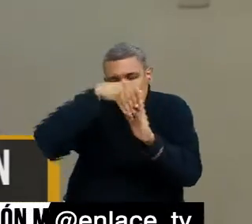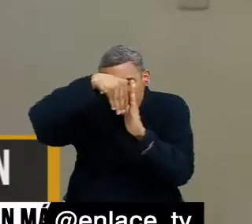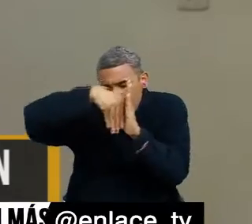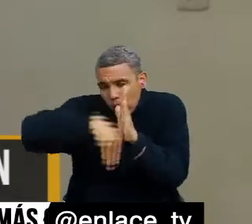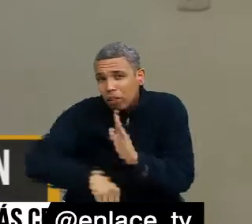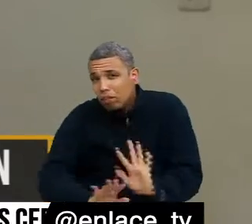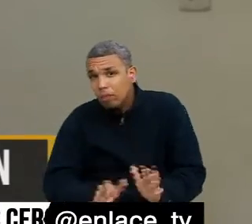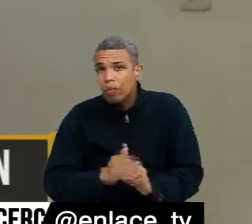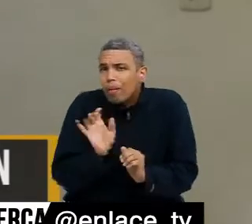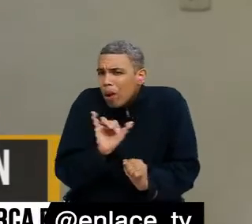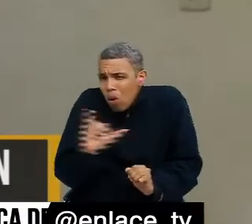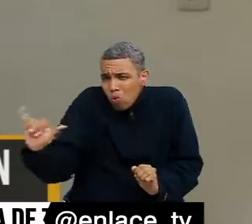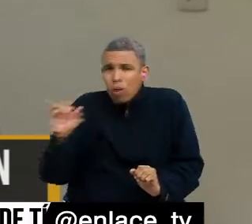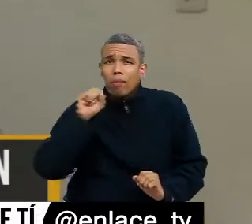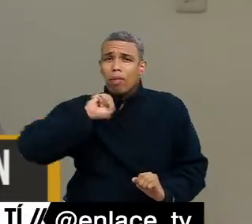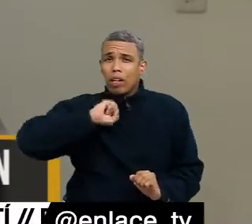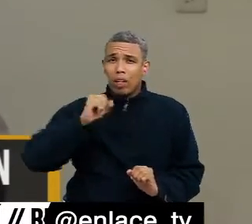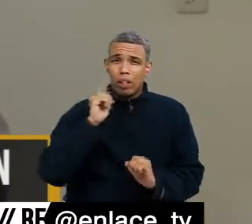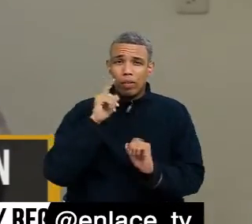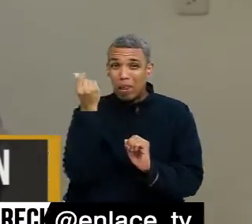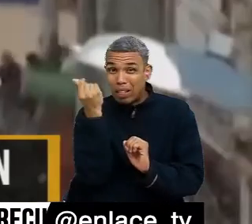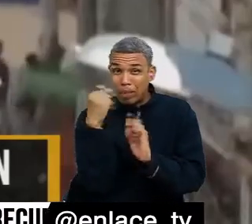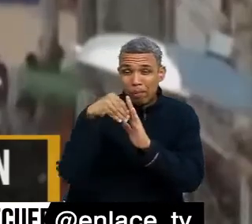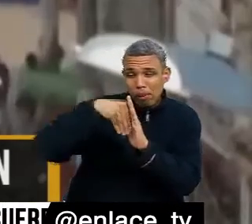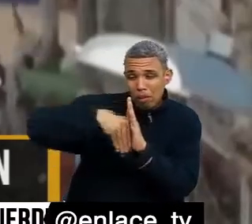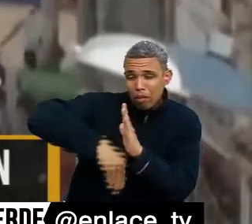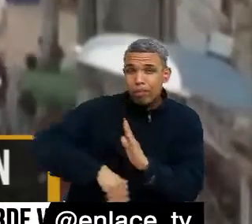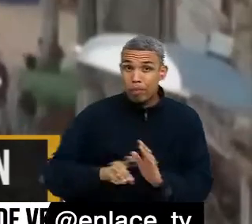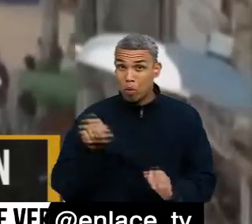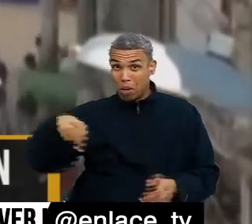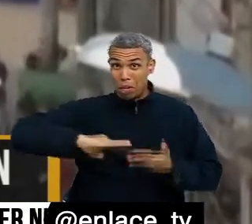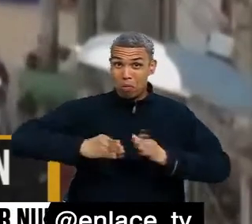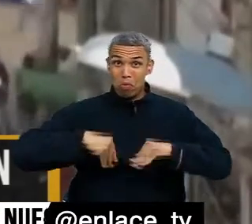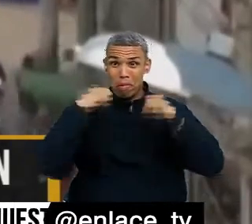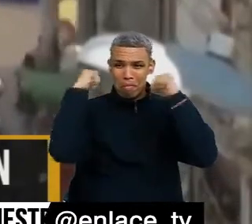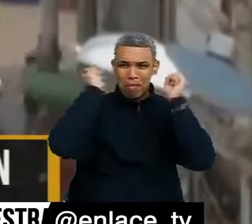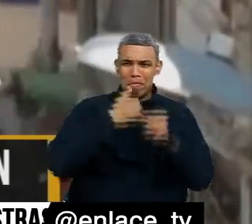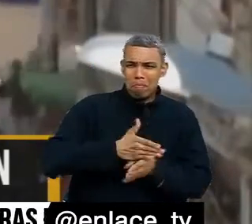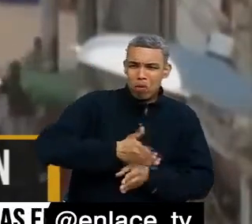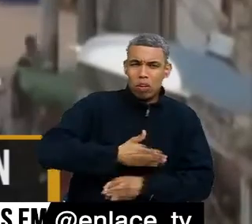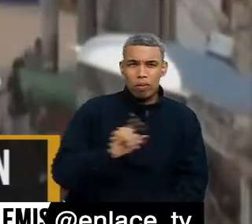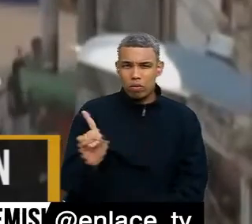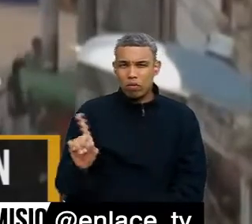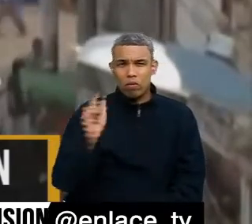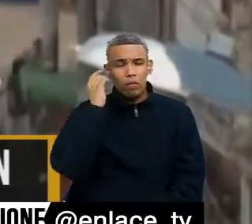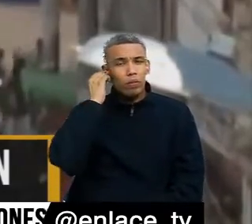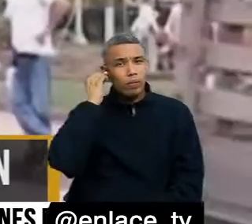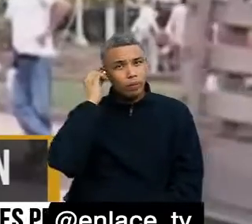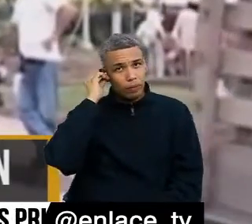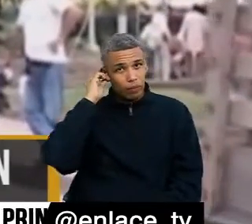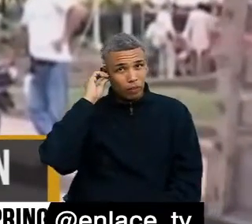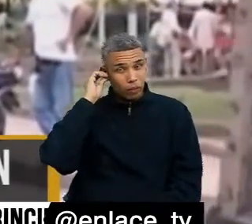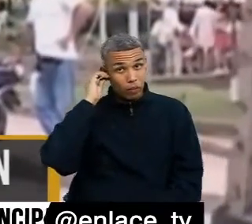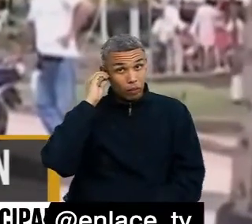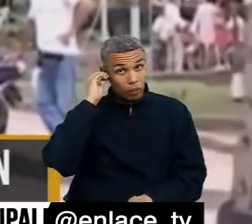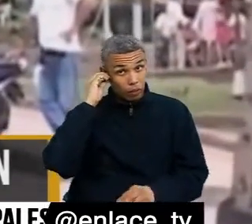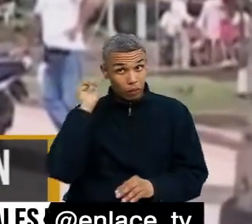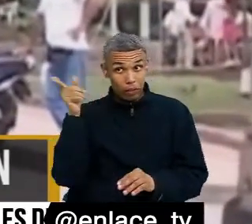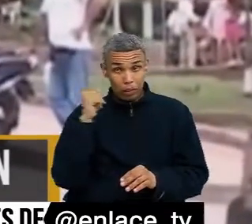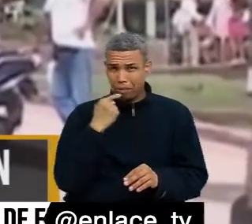afirmar que esta es una gente que sean problemáticos. Voceros de la comunidad del mencionado sector han dicho a través de Enlace Noticias que se sienten molestos